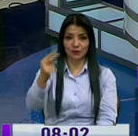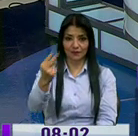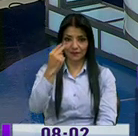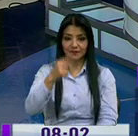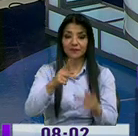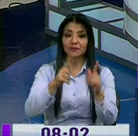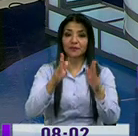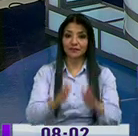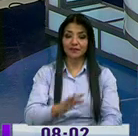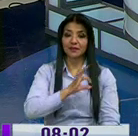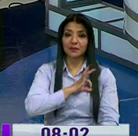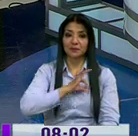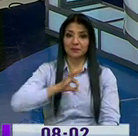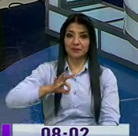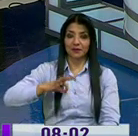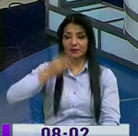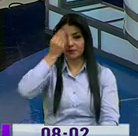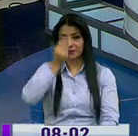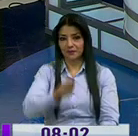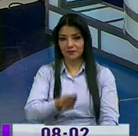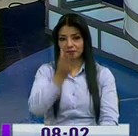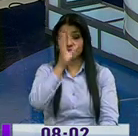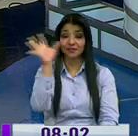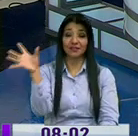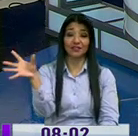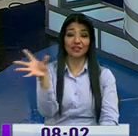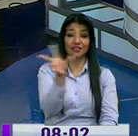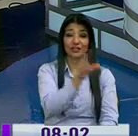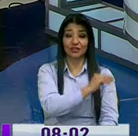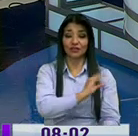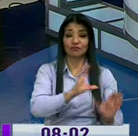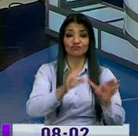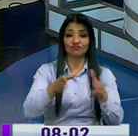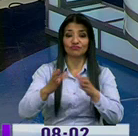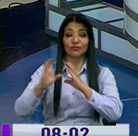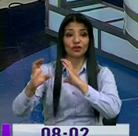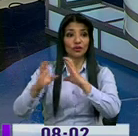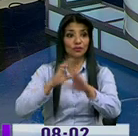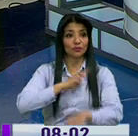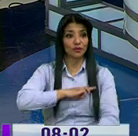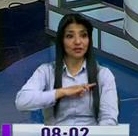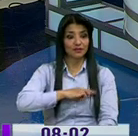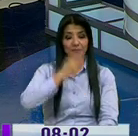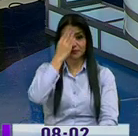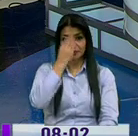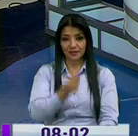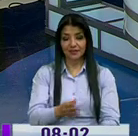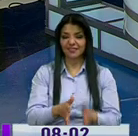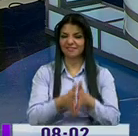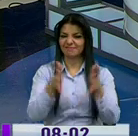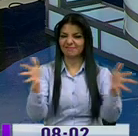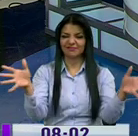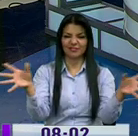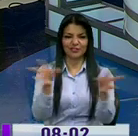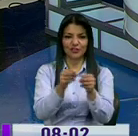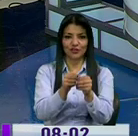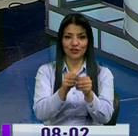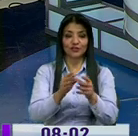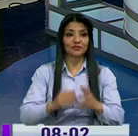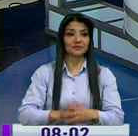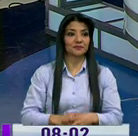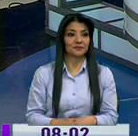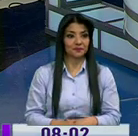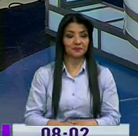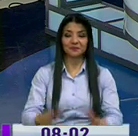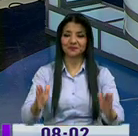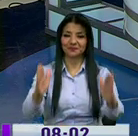prefecta Pavón. Buenos días a todos los departamentos de comunicación del municipio. Y en general, a todos los que hacen el favor de estar